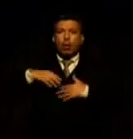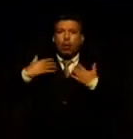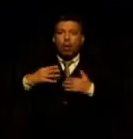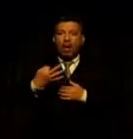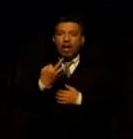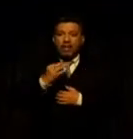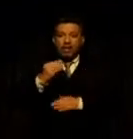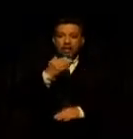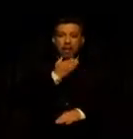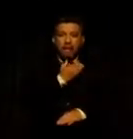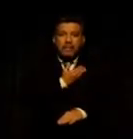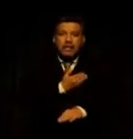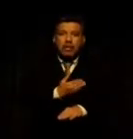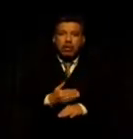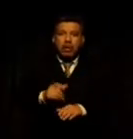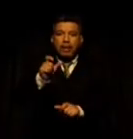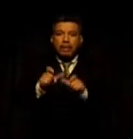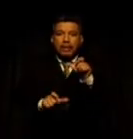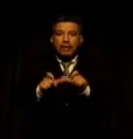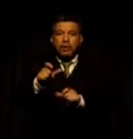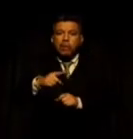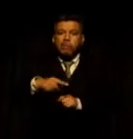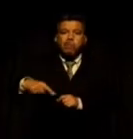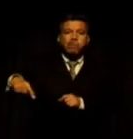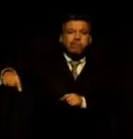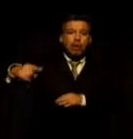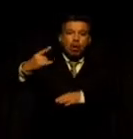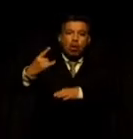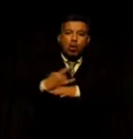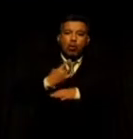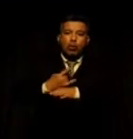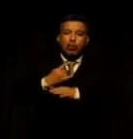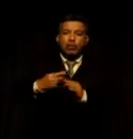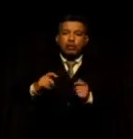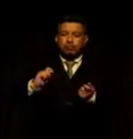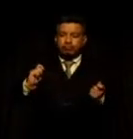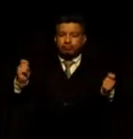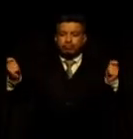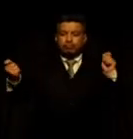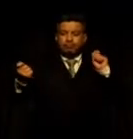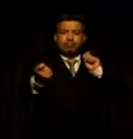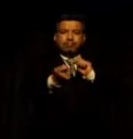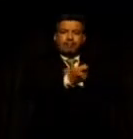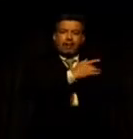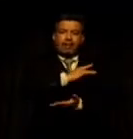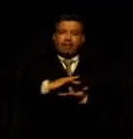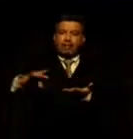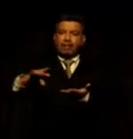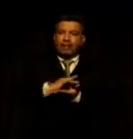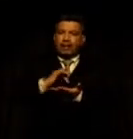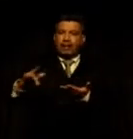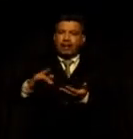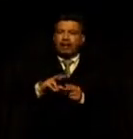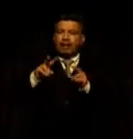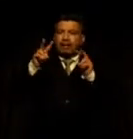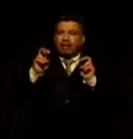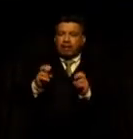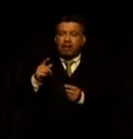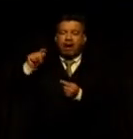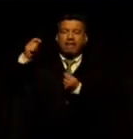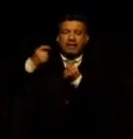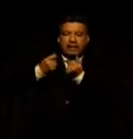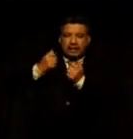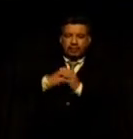millones de personas utilizando esa transformación digital todo un tema financiero